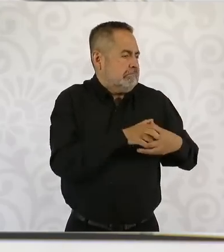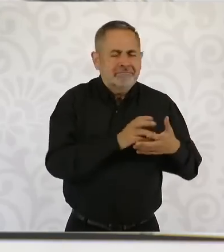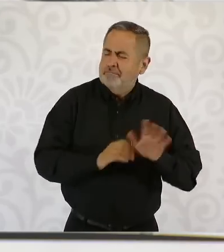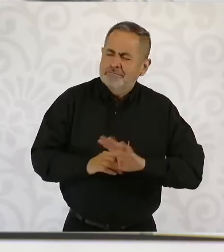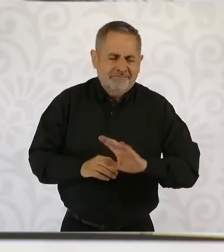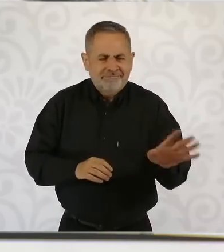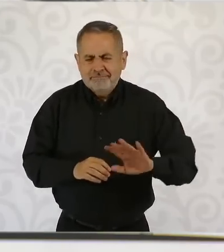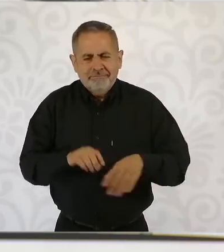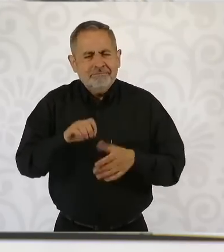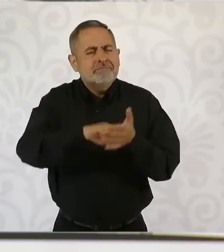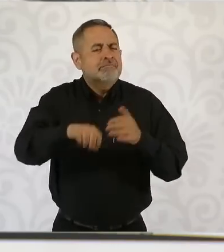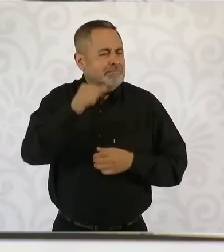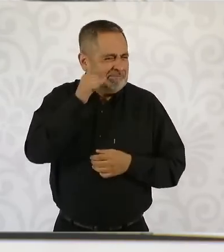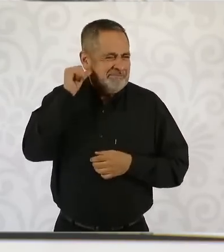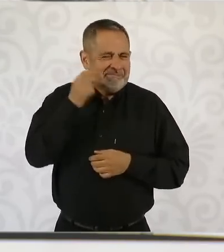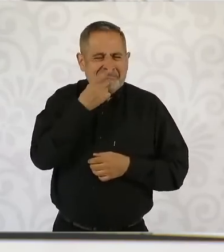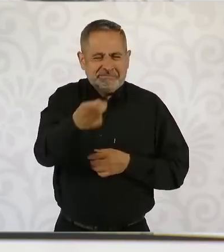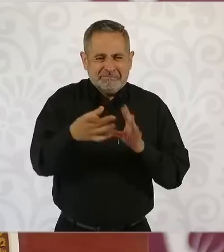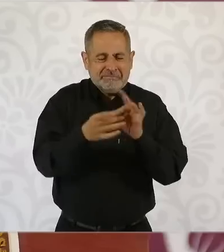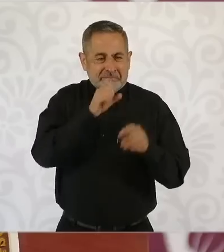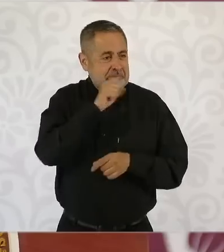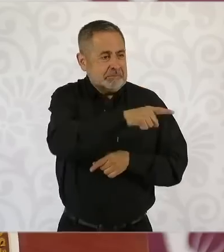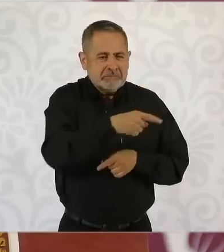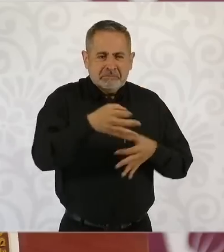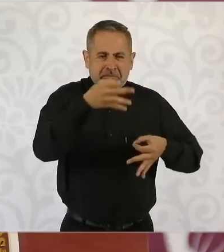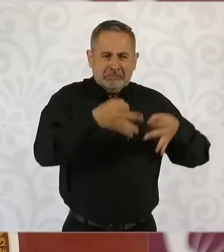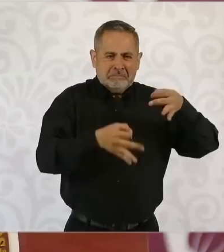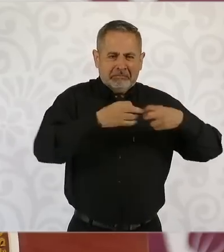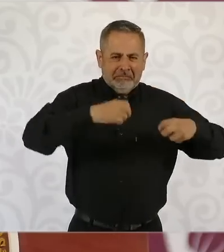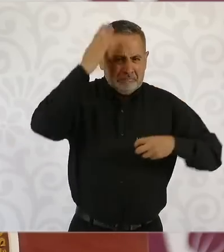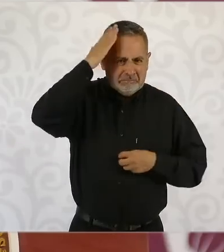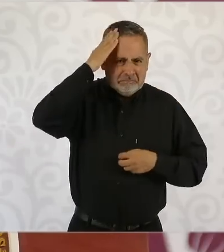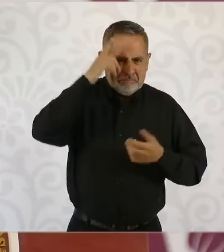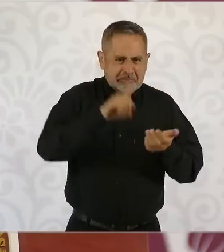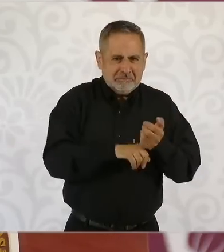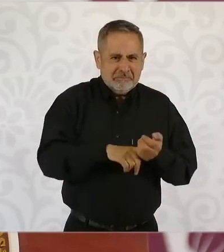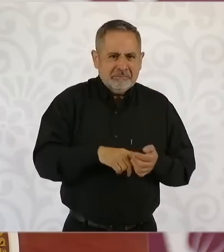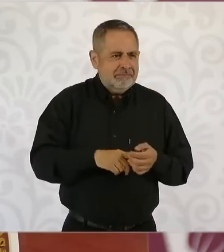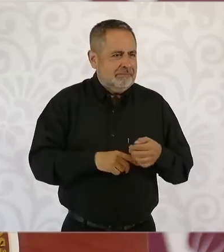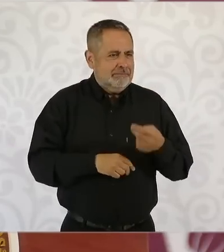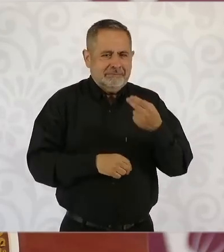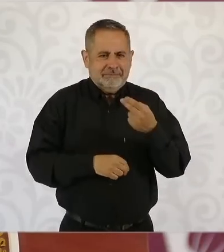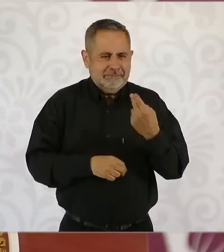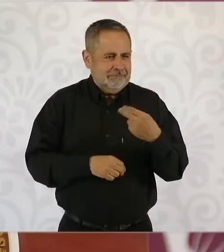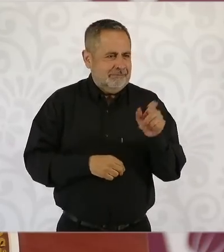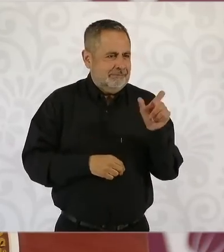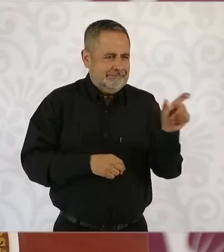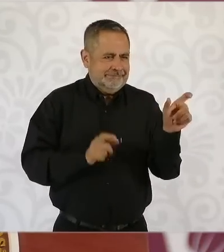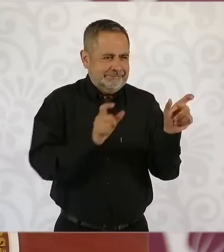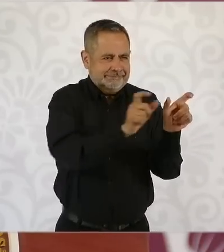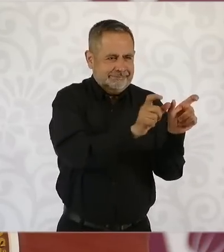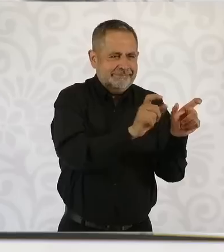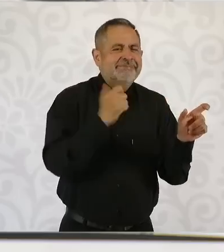día de ayer, de este ministro de apellido compuesto, que fue director del